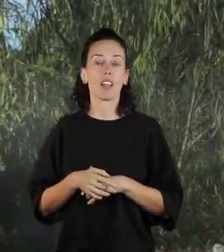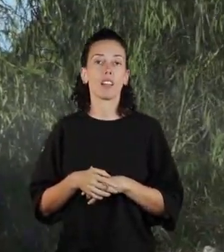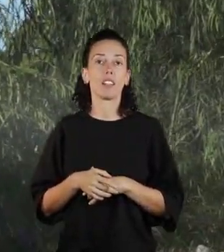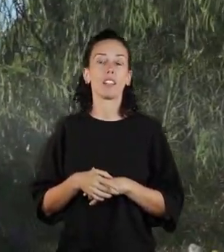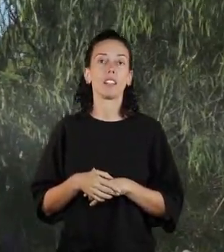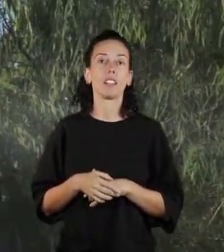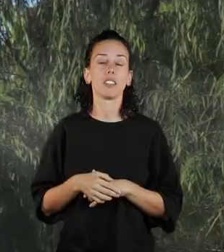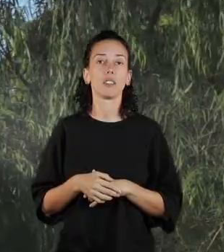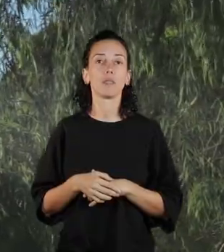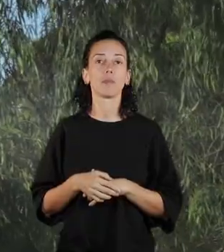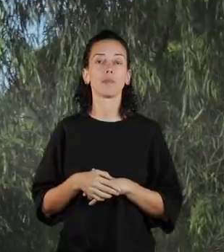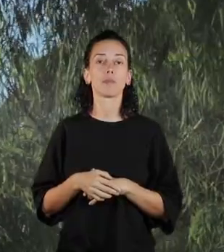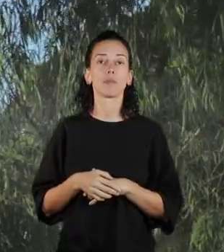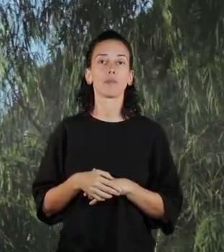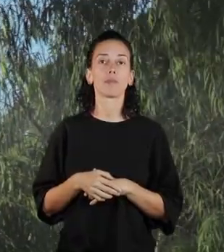eso,